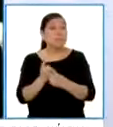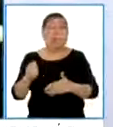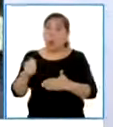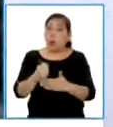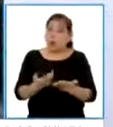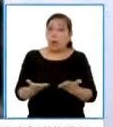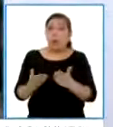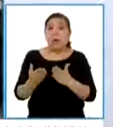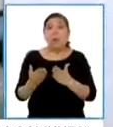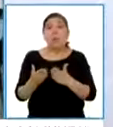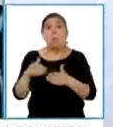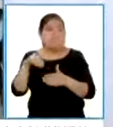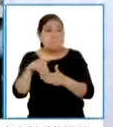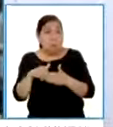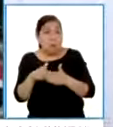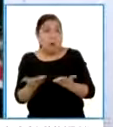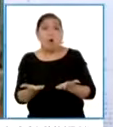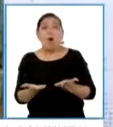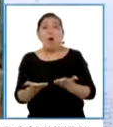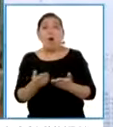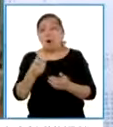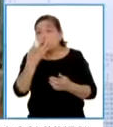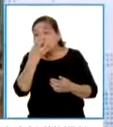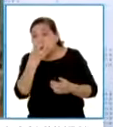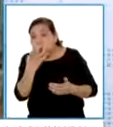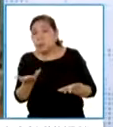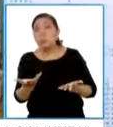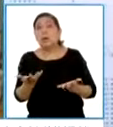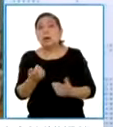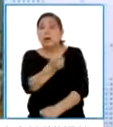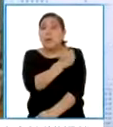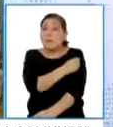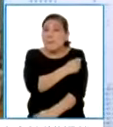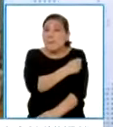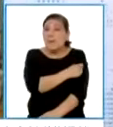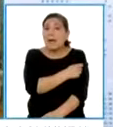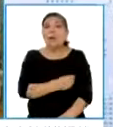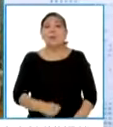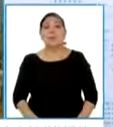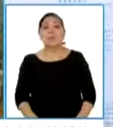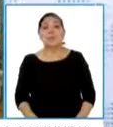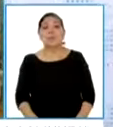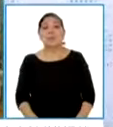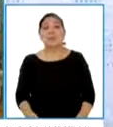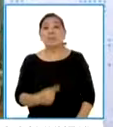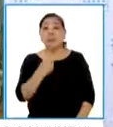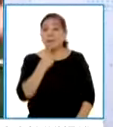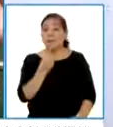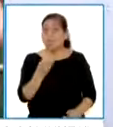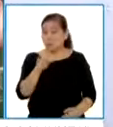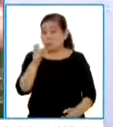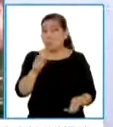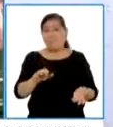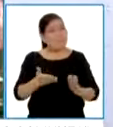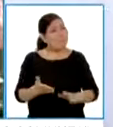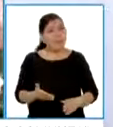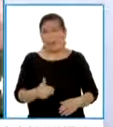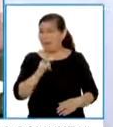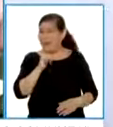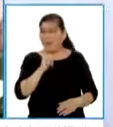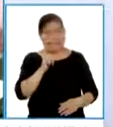comunes, a nivel de bonos, a nivel de oxígeno, a nivel de vacunación. Claro, en el Perú hemos dicho que muchos peruanos han muerto no